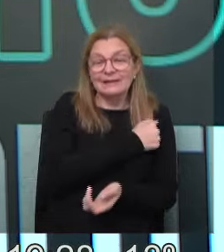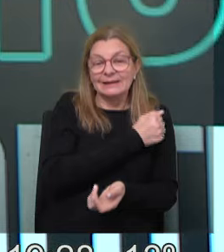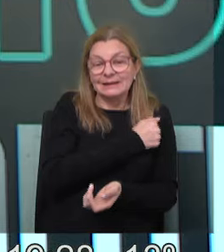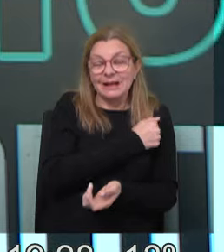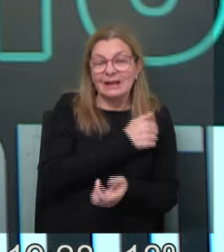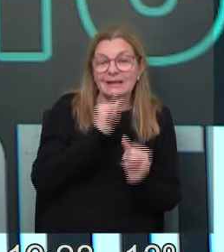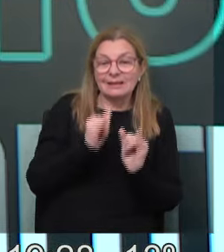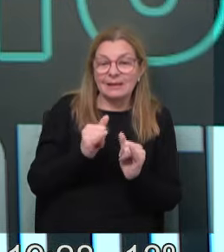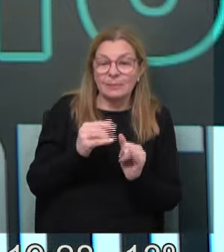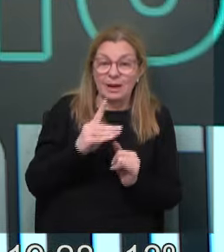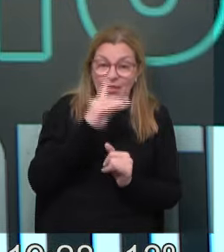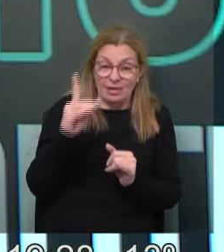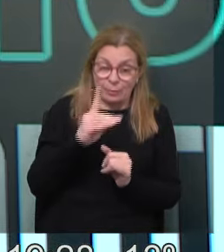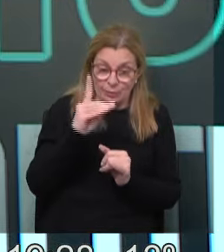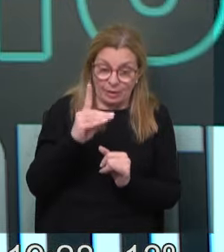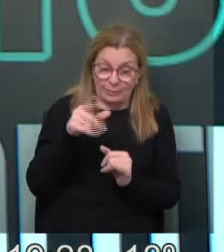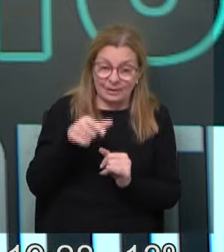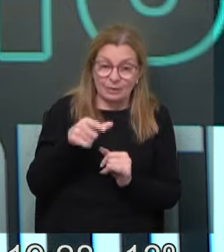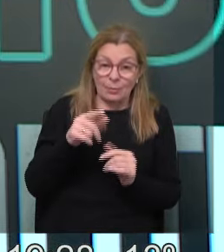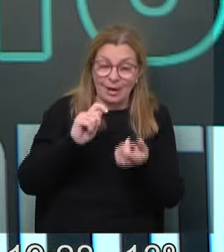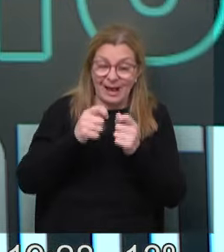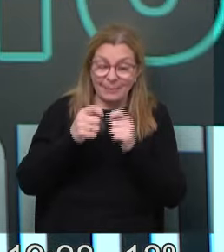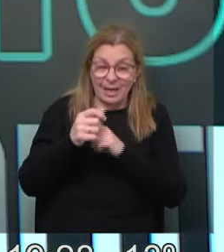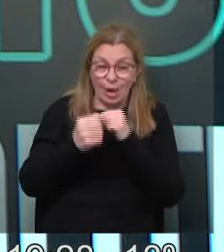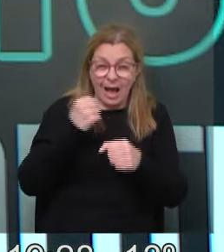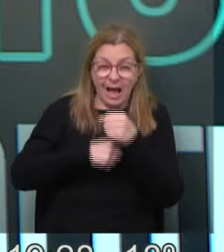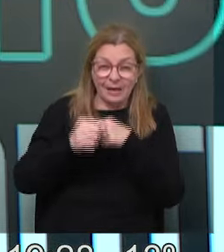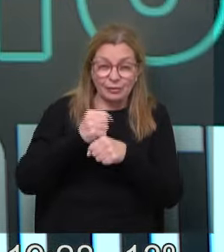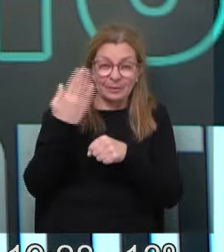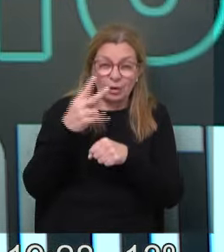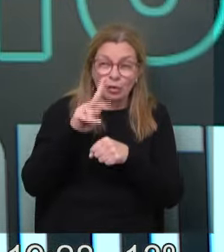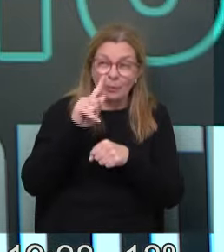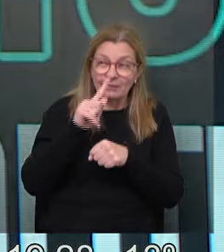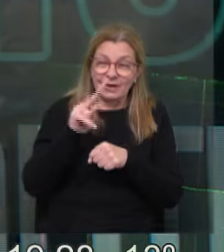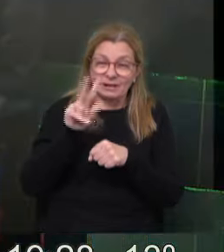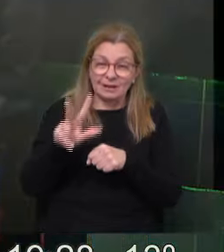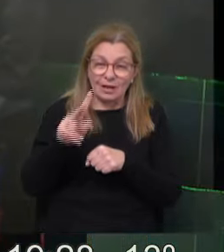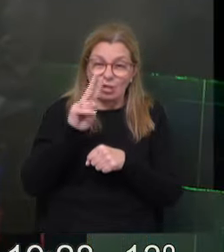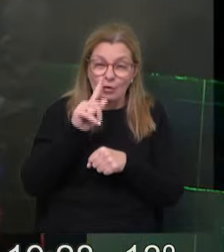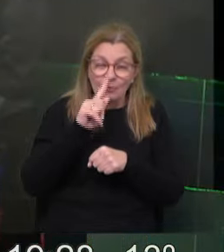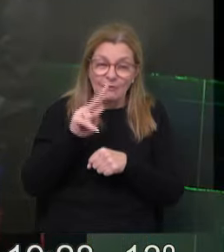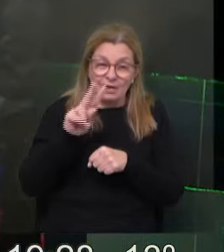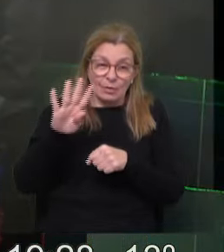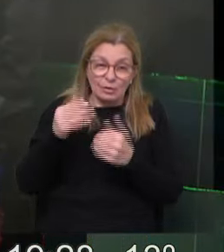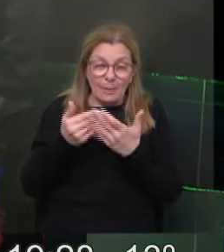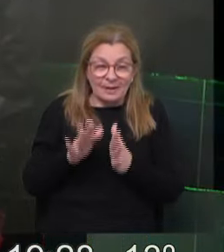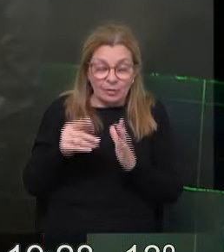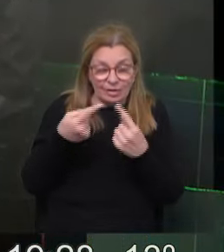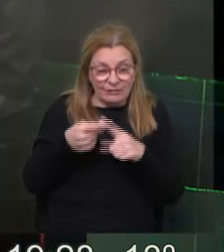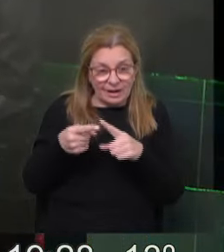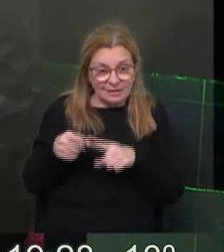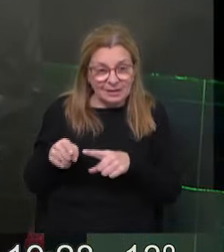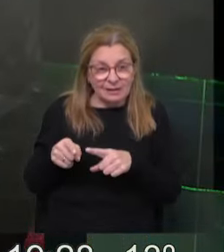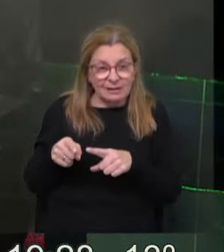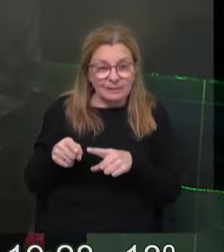tenía competencia diputados bueno Esto fue cambiando desde el año pasado 2023 2024 empezó una serie